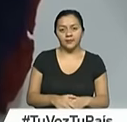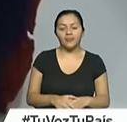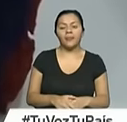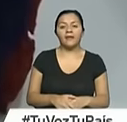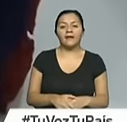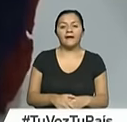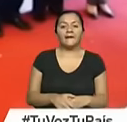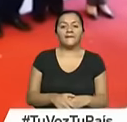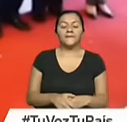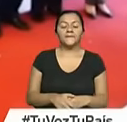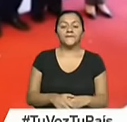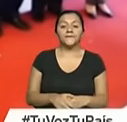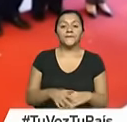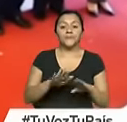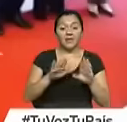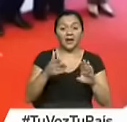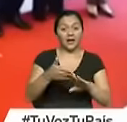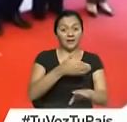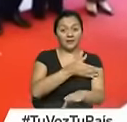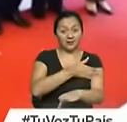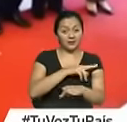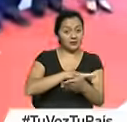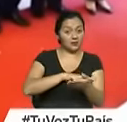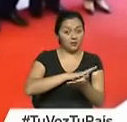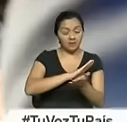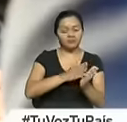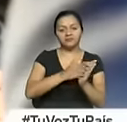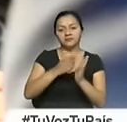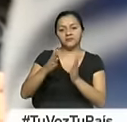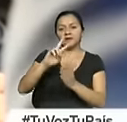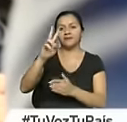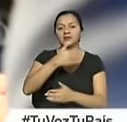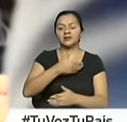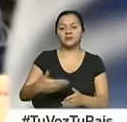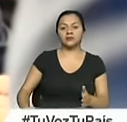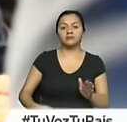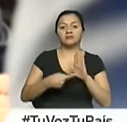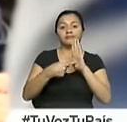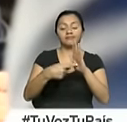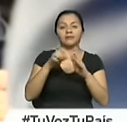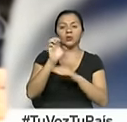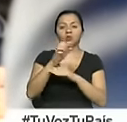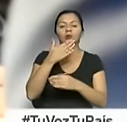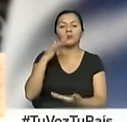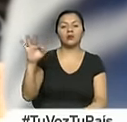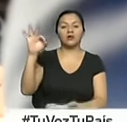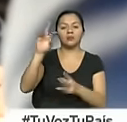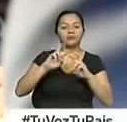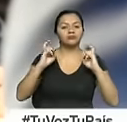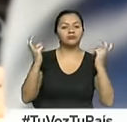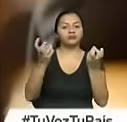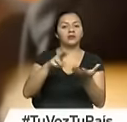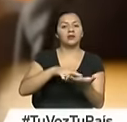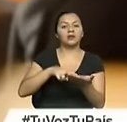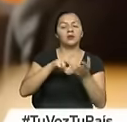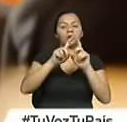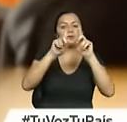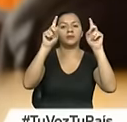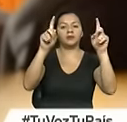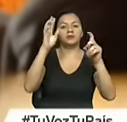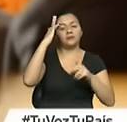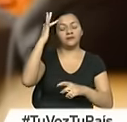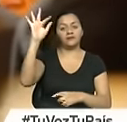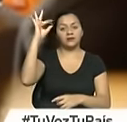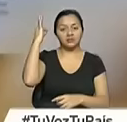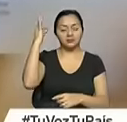octubre. Previa a esta cita, el vicepresidente presentó el clima de inversiones de Ecuador ante representantes del movimiento empresarial de